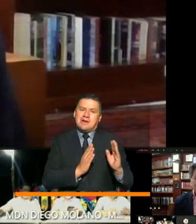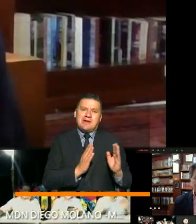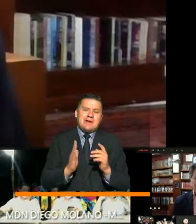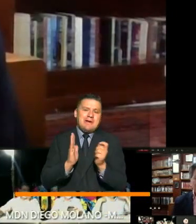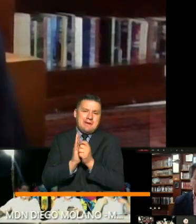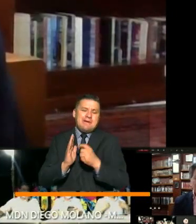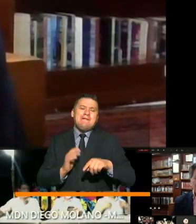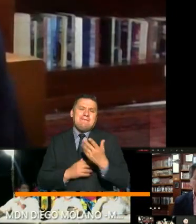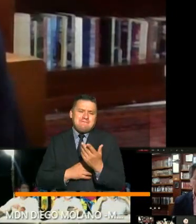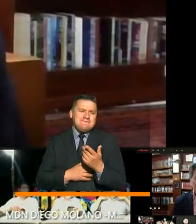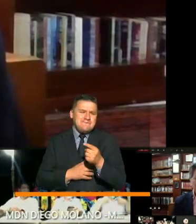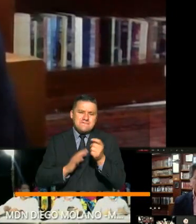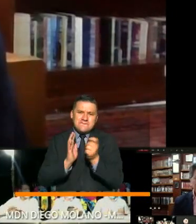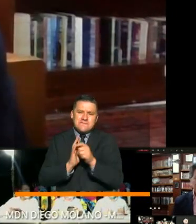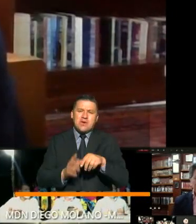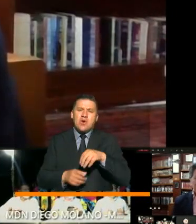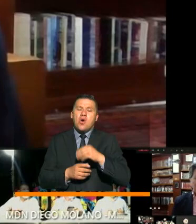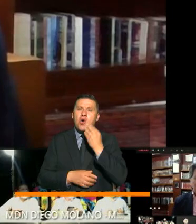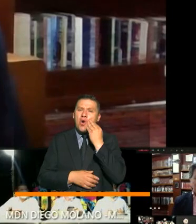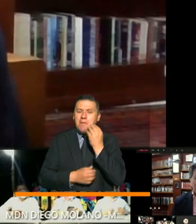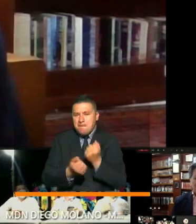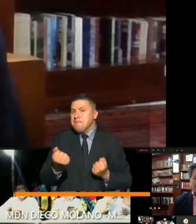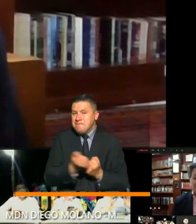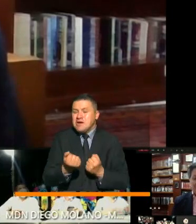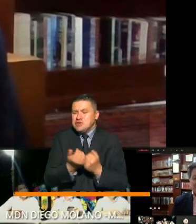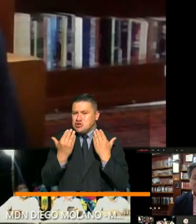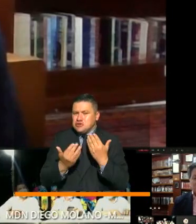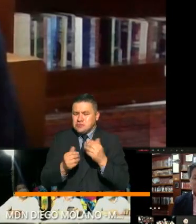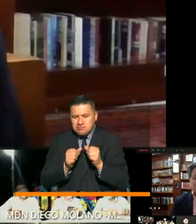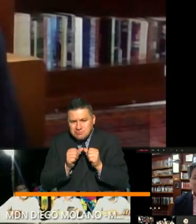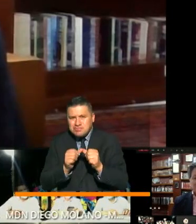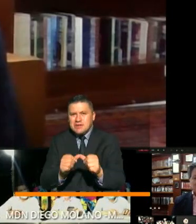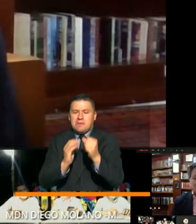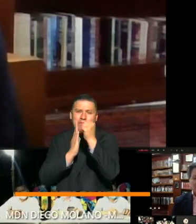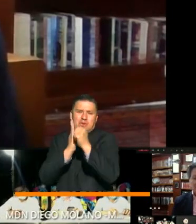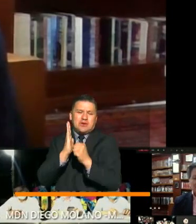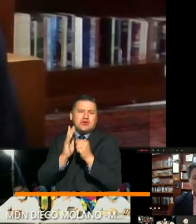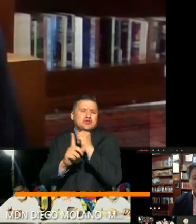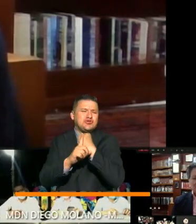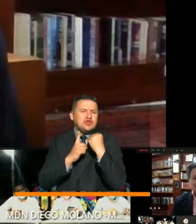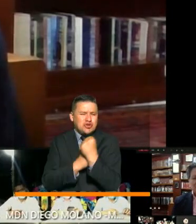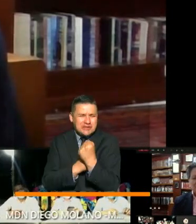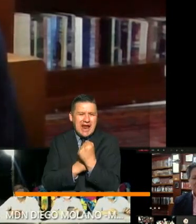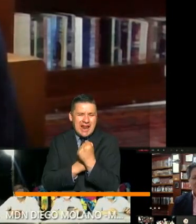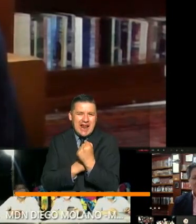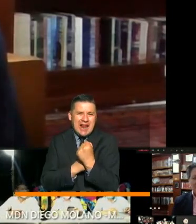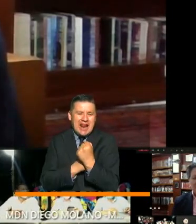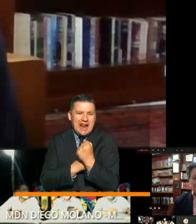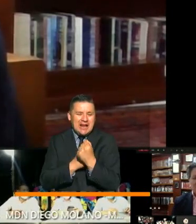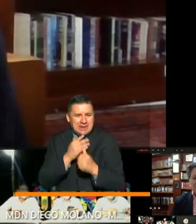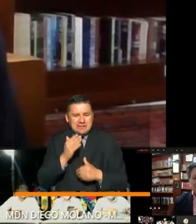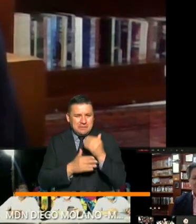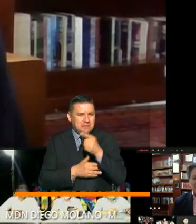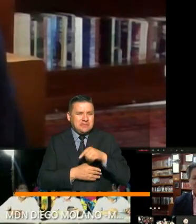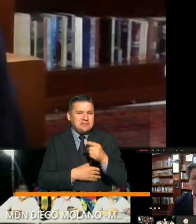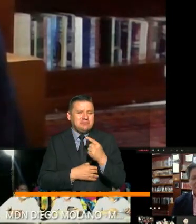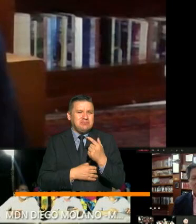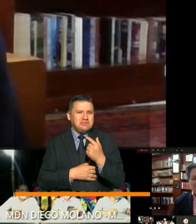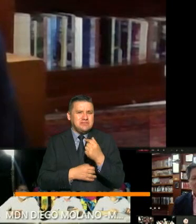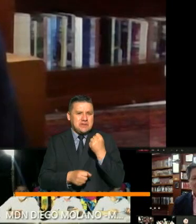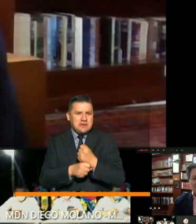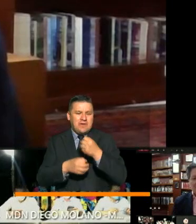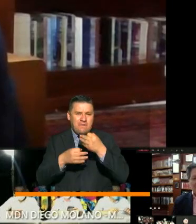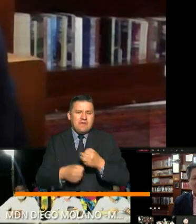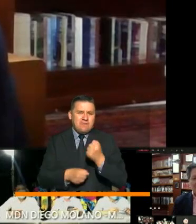este ingreso mínimo a los hogares y mantener estos programas sociales, pero también para fomentar el